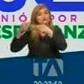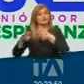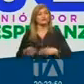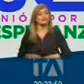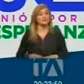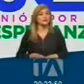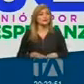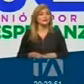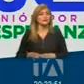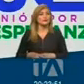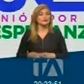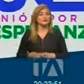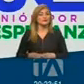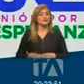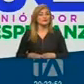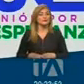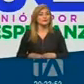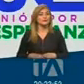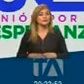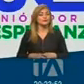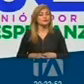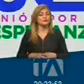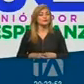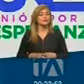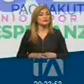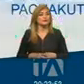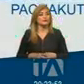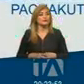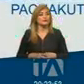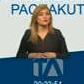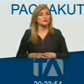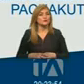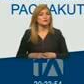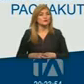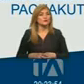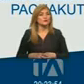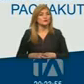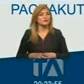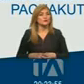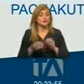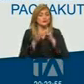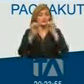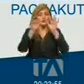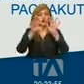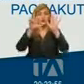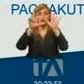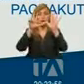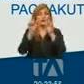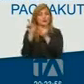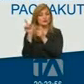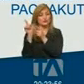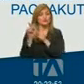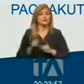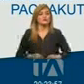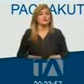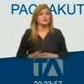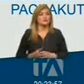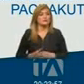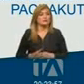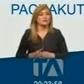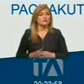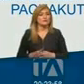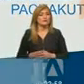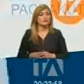Irina Corral, José Agualzaca, Paola Cabezas. Por Pachacútec, Salvador Quispe, Berta Sánchez, Ricardo